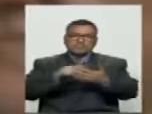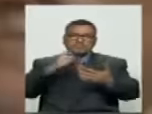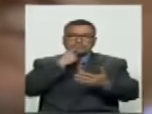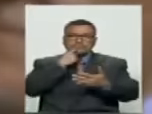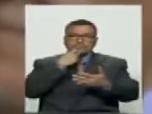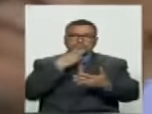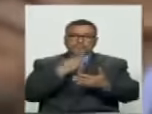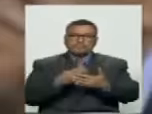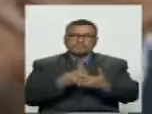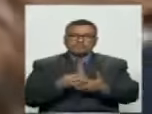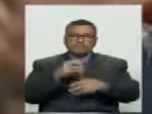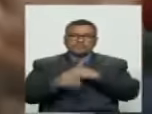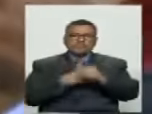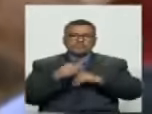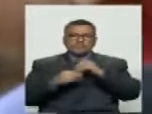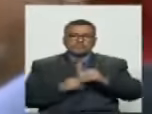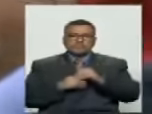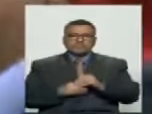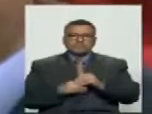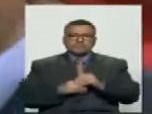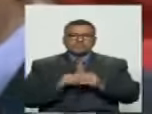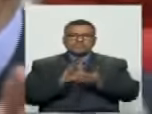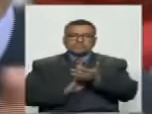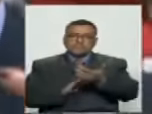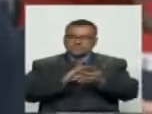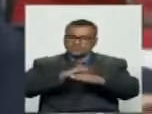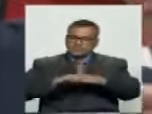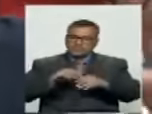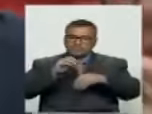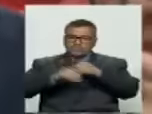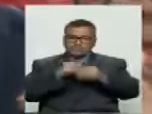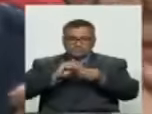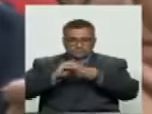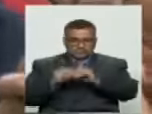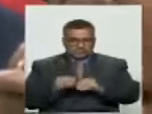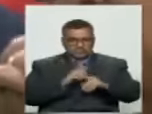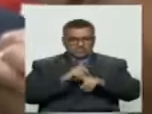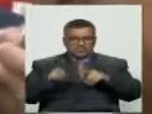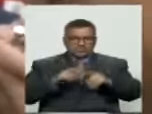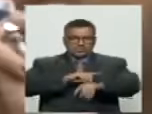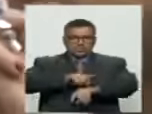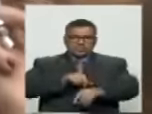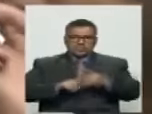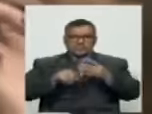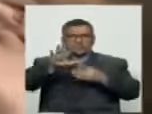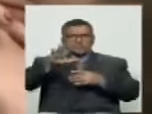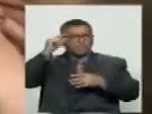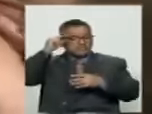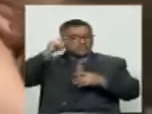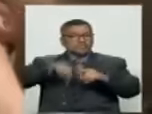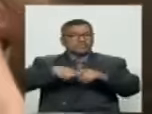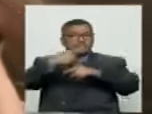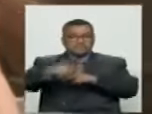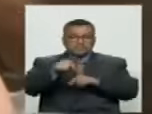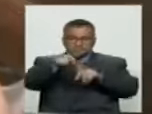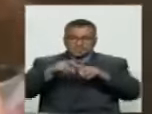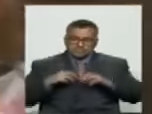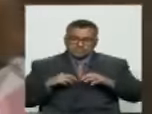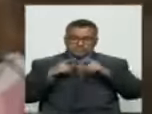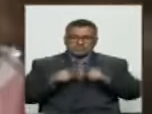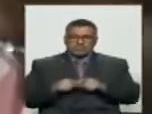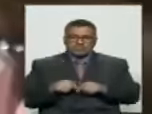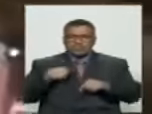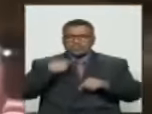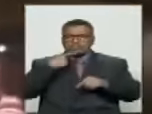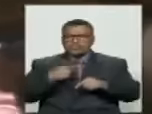a los fines de realizar la subsanación correspondiente, otorgándole un plazo de 5 días hábiles para tal fin.